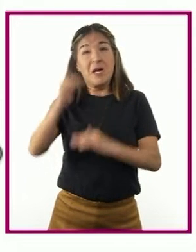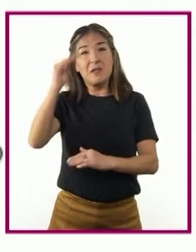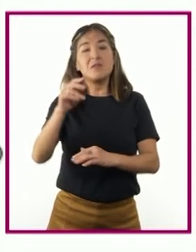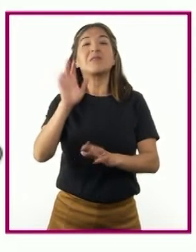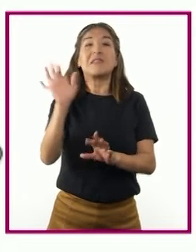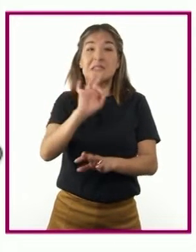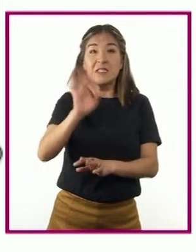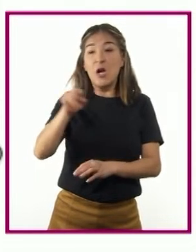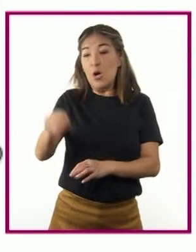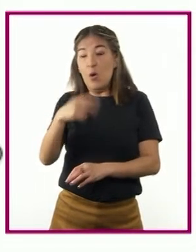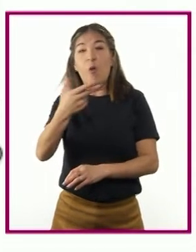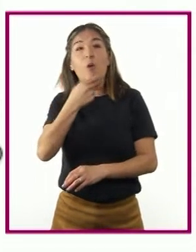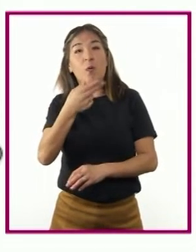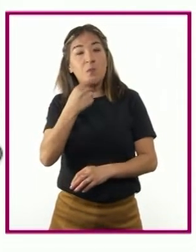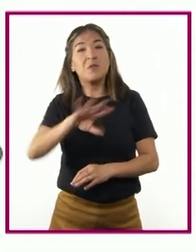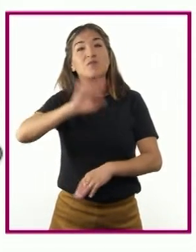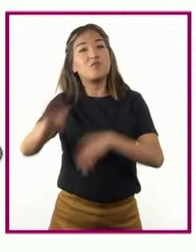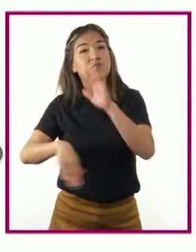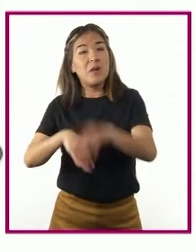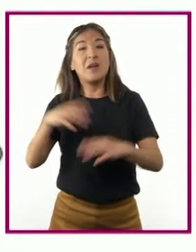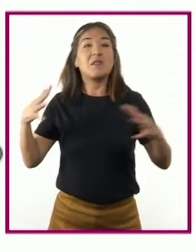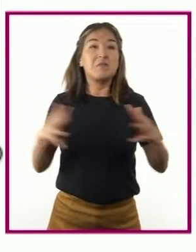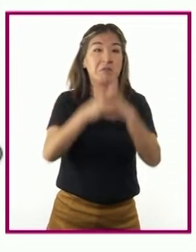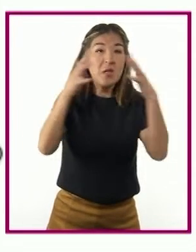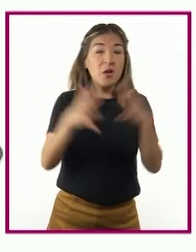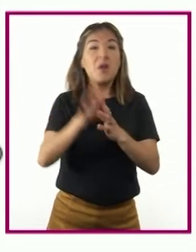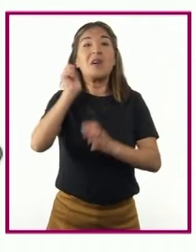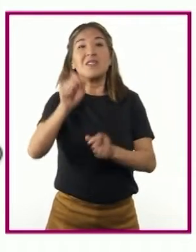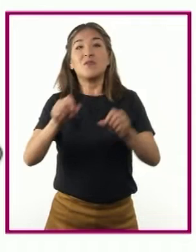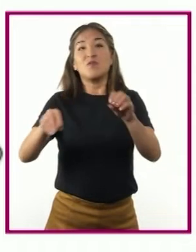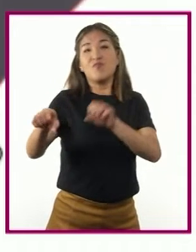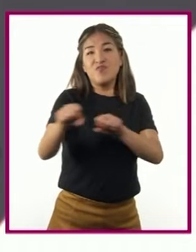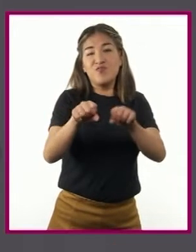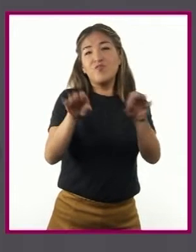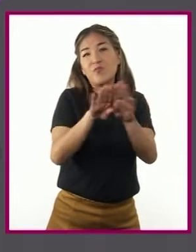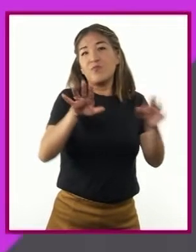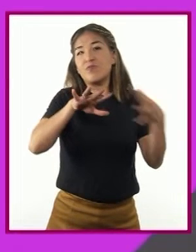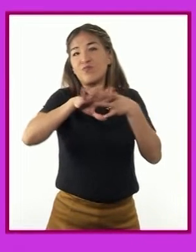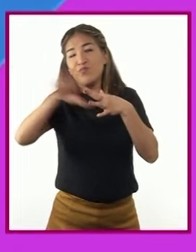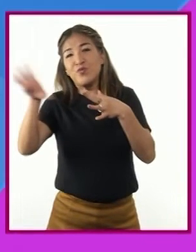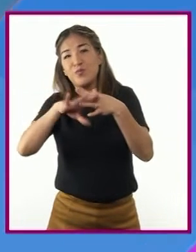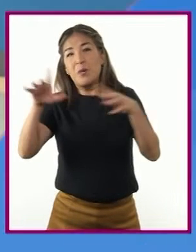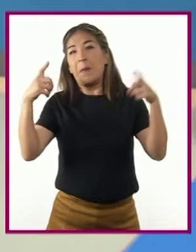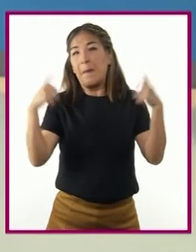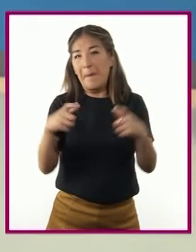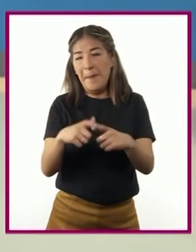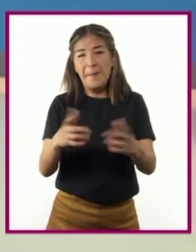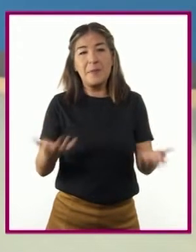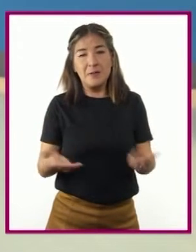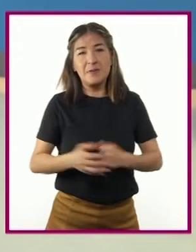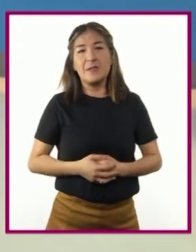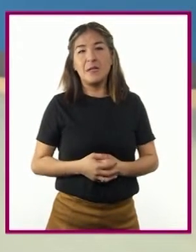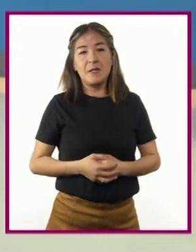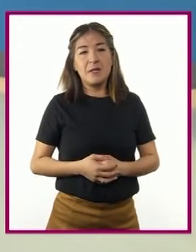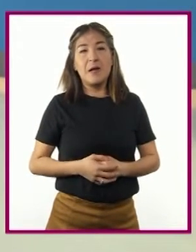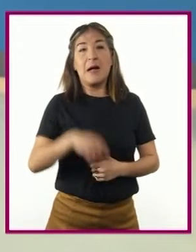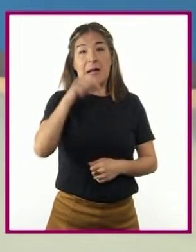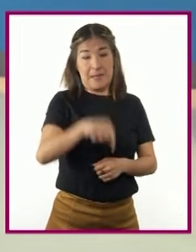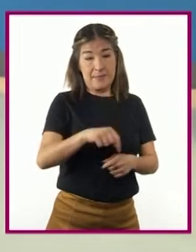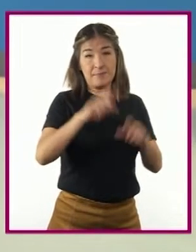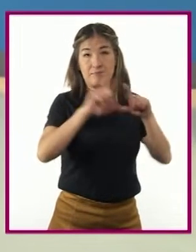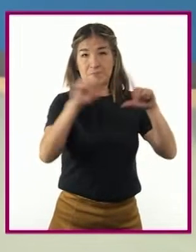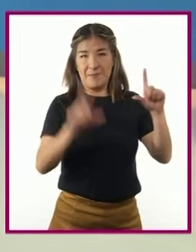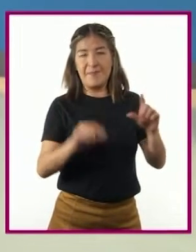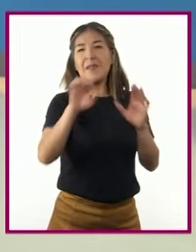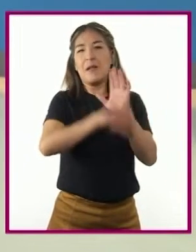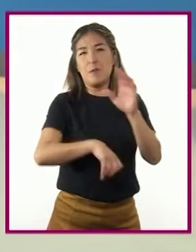de varones a causa de guerras o un fuerte movimiento migratorio. En nuestro país, algunos municipios de San